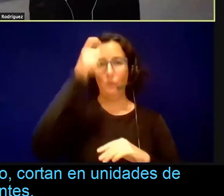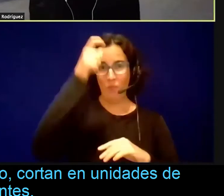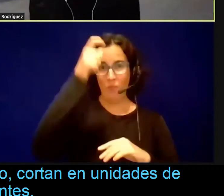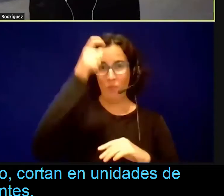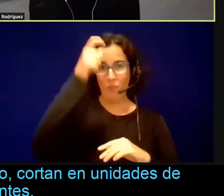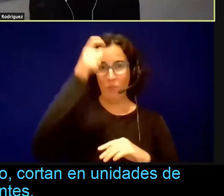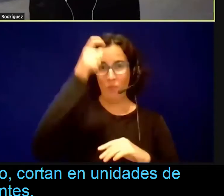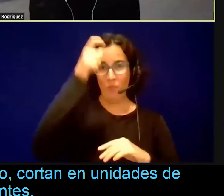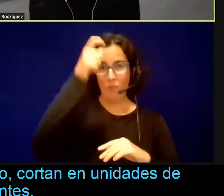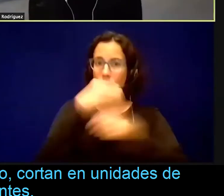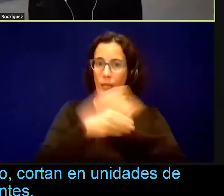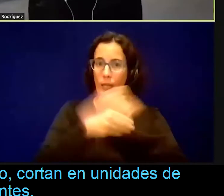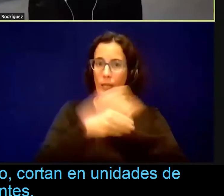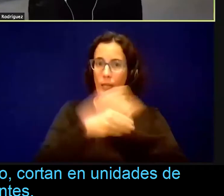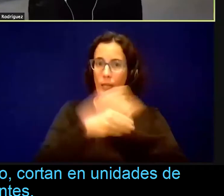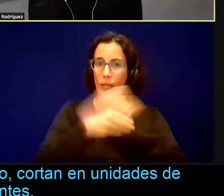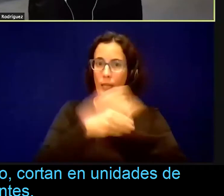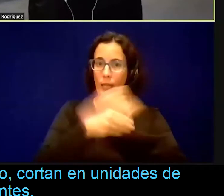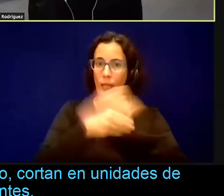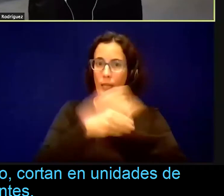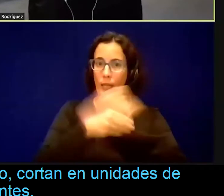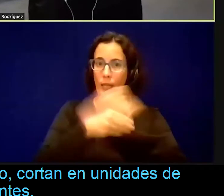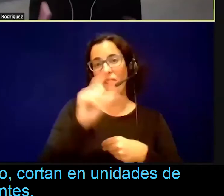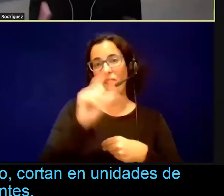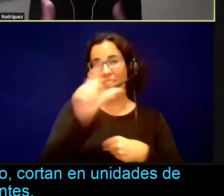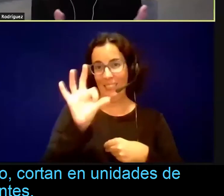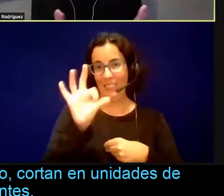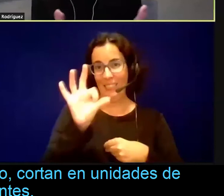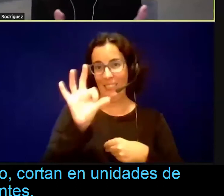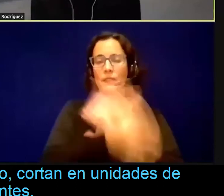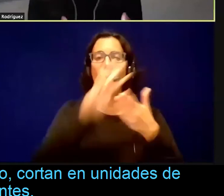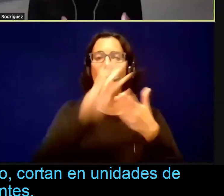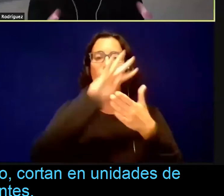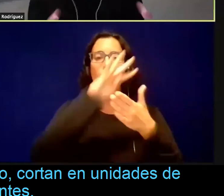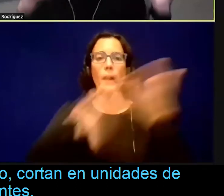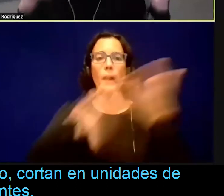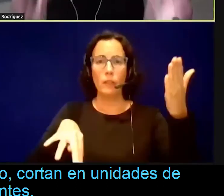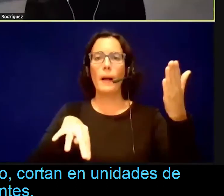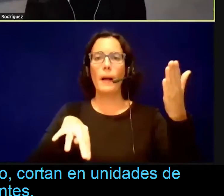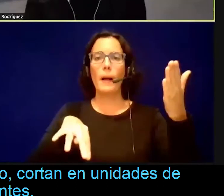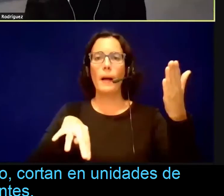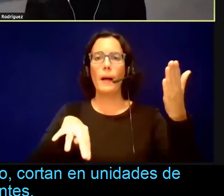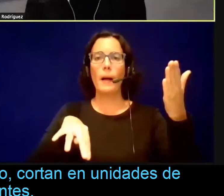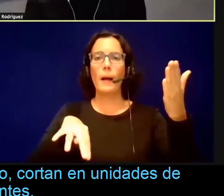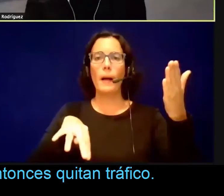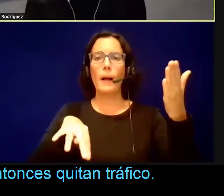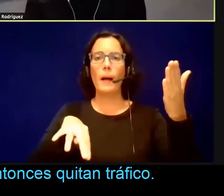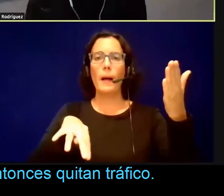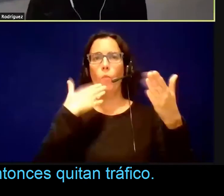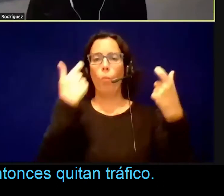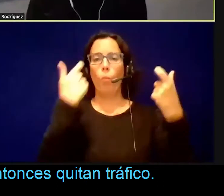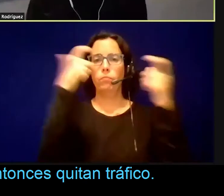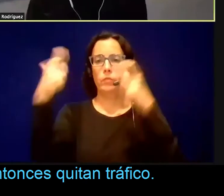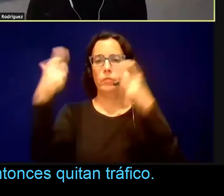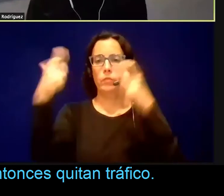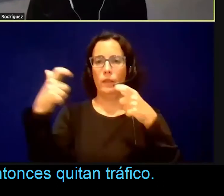mismo. Cogen Barcelona y lo cortan así, bueno, no lo cortan, abstracto, en unidades de 10.000